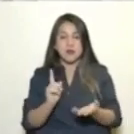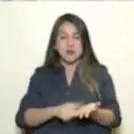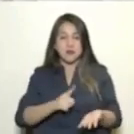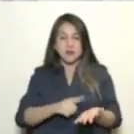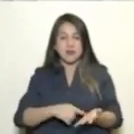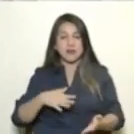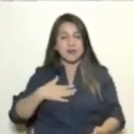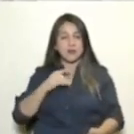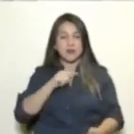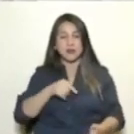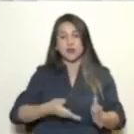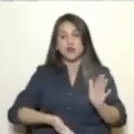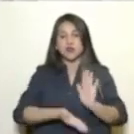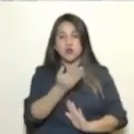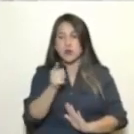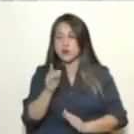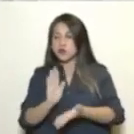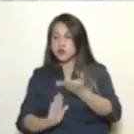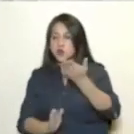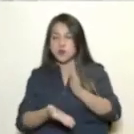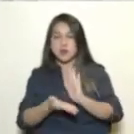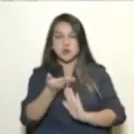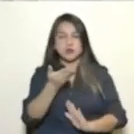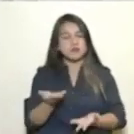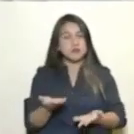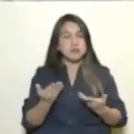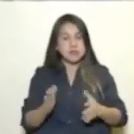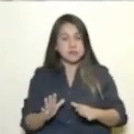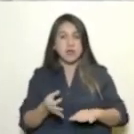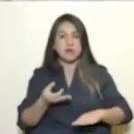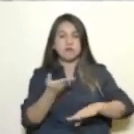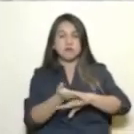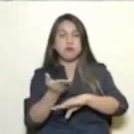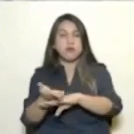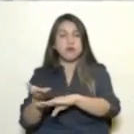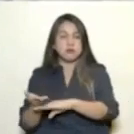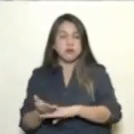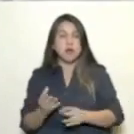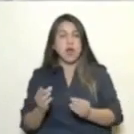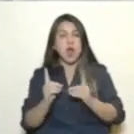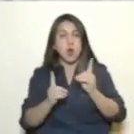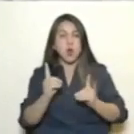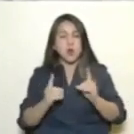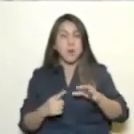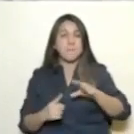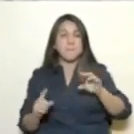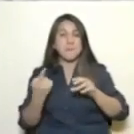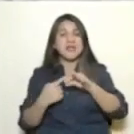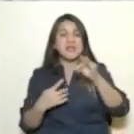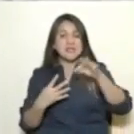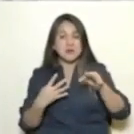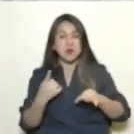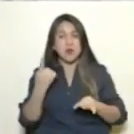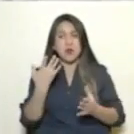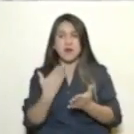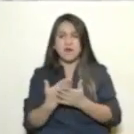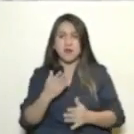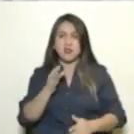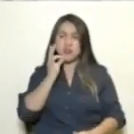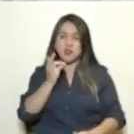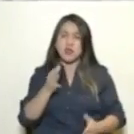mire, quiero que esto lo suba aquí ella. He planteado unos cuantos principios. Es cierto que también una vez planteé